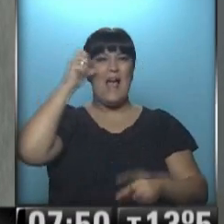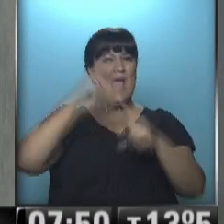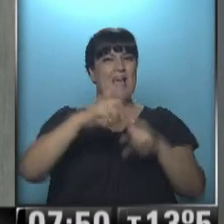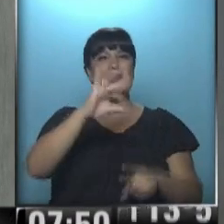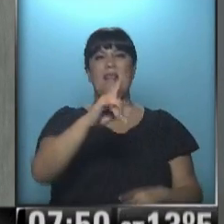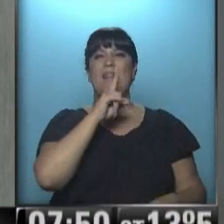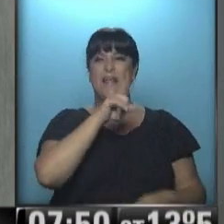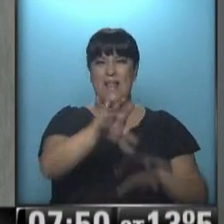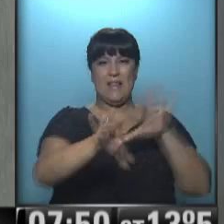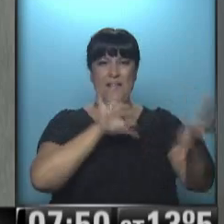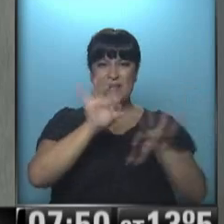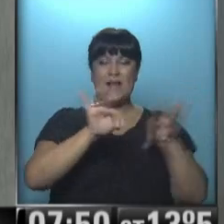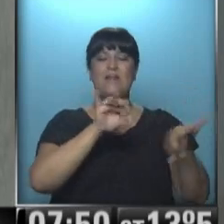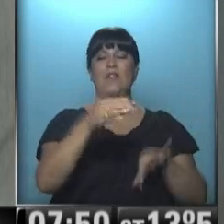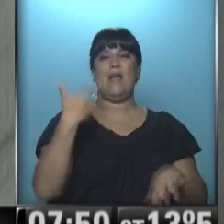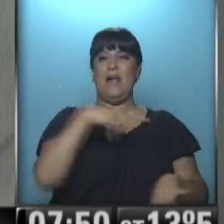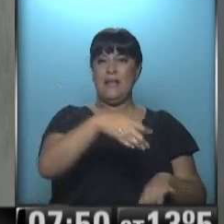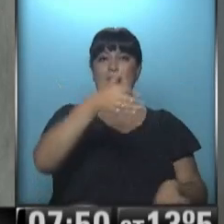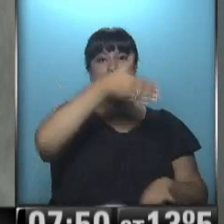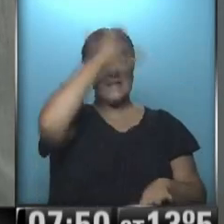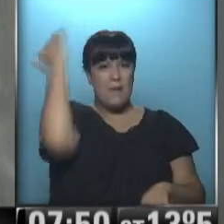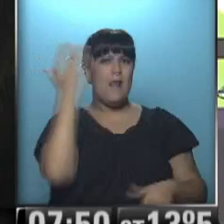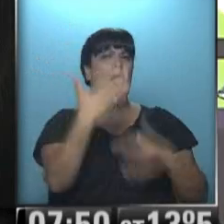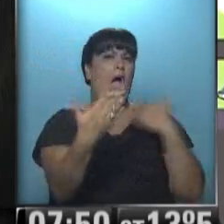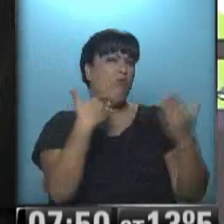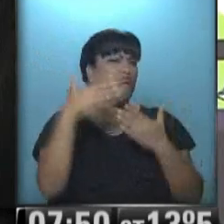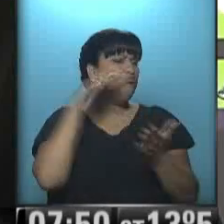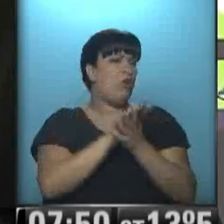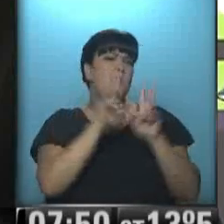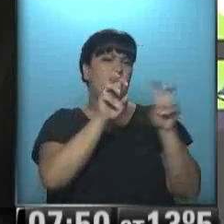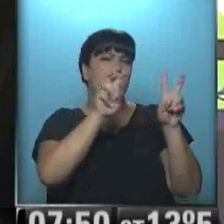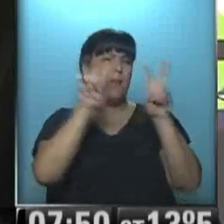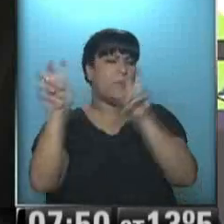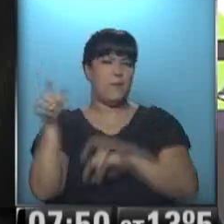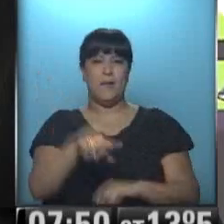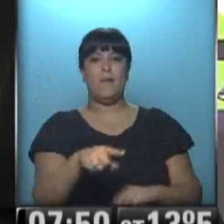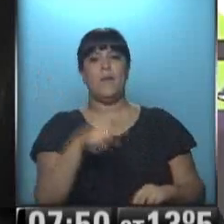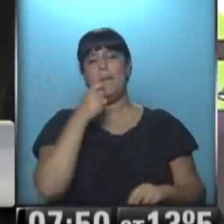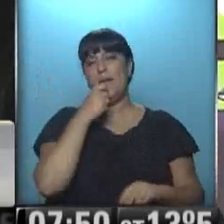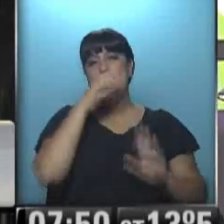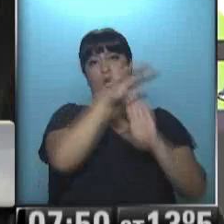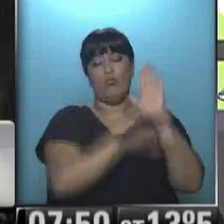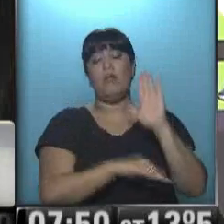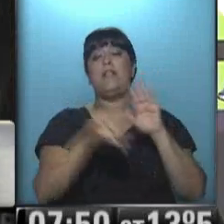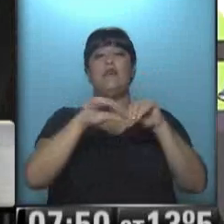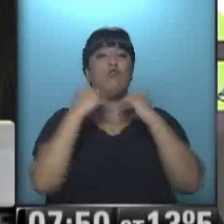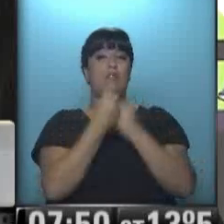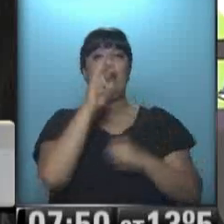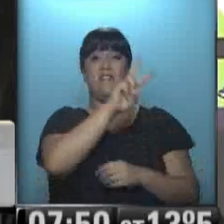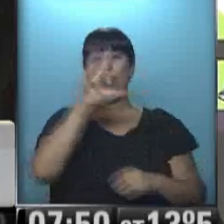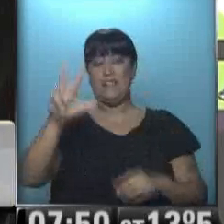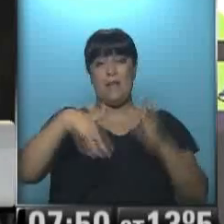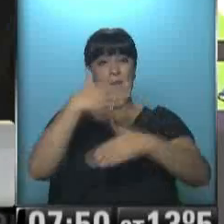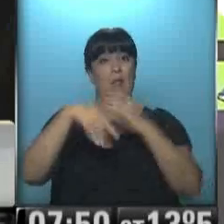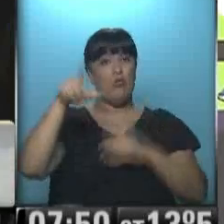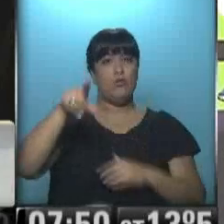técnico de nuestro seleccionado, Alejandro Sabela, habló de todo. Si vos tenés una lista de 23 para un mundial, de repente no podés